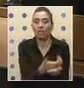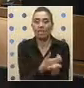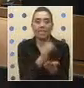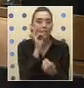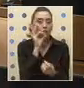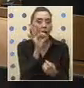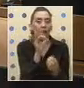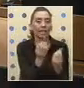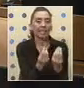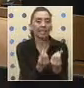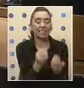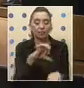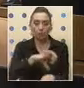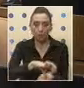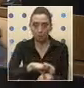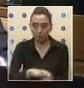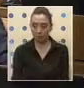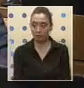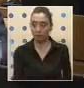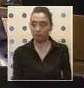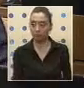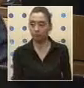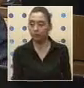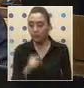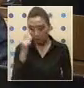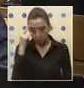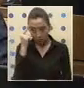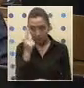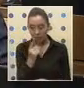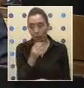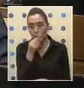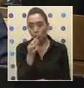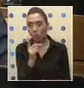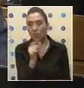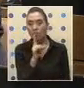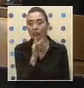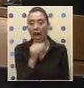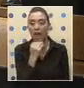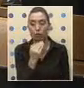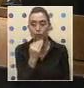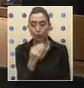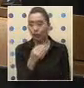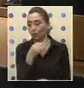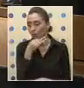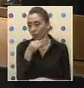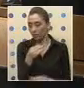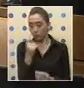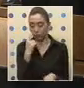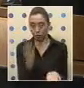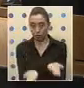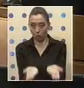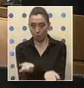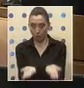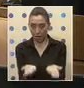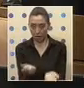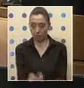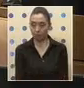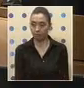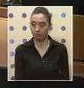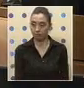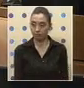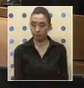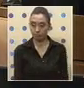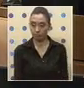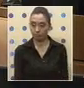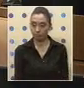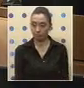que se genera en este país. Y esto que parece un dato, yo quiero decirles que hay que compararlo. La verdad es